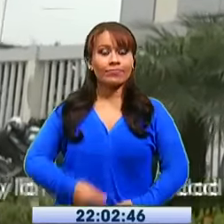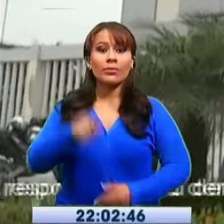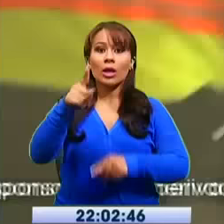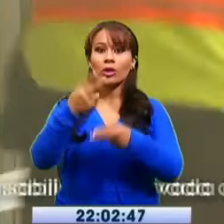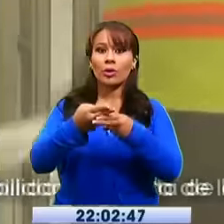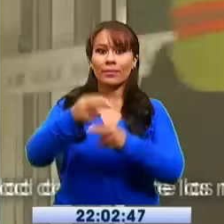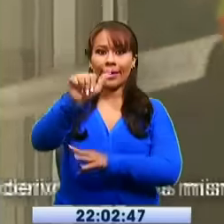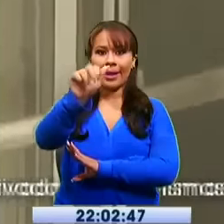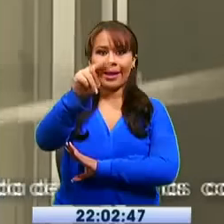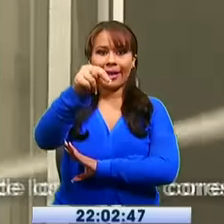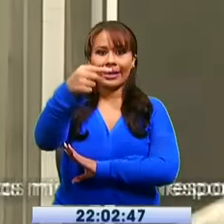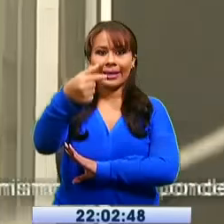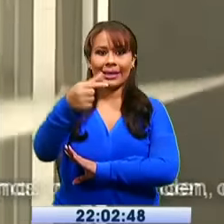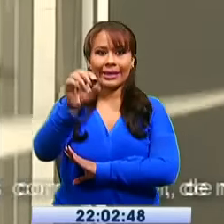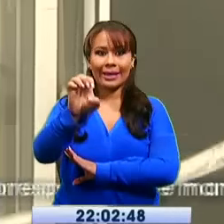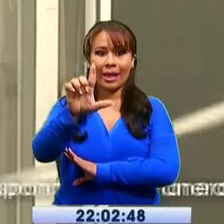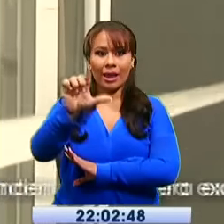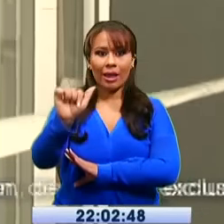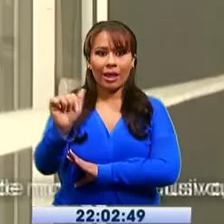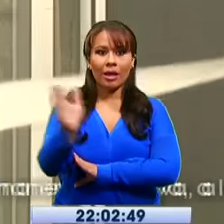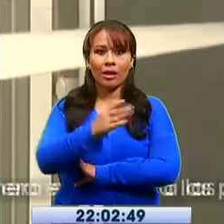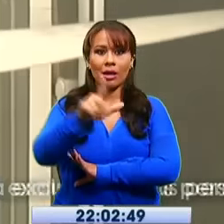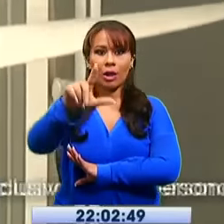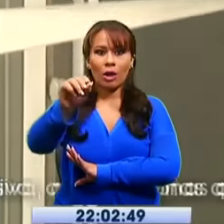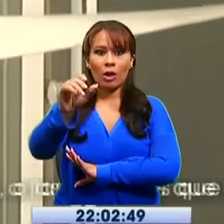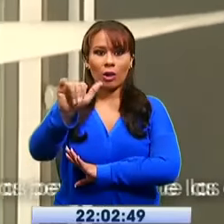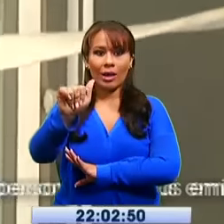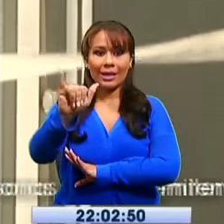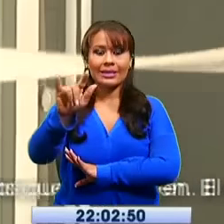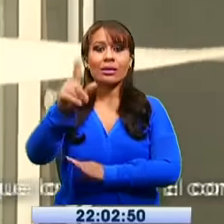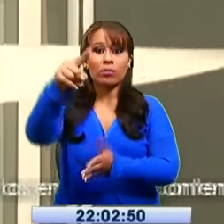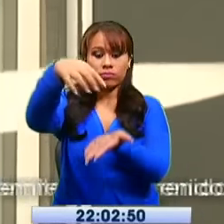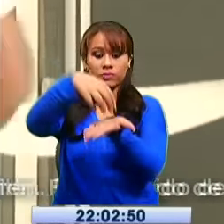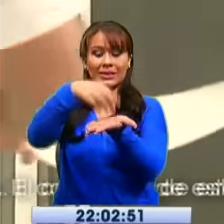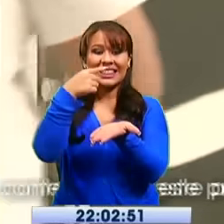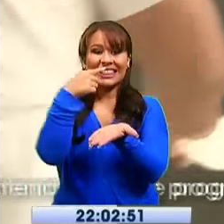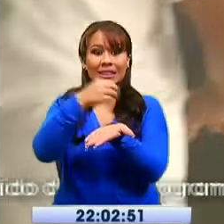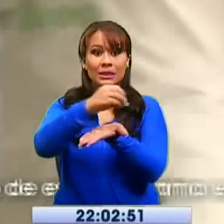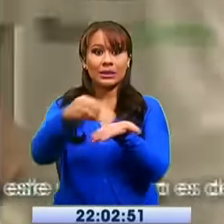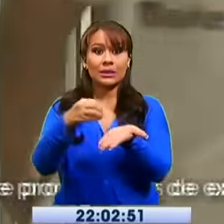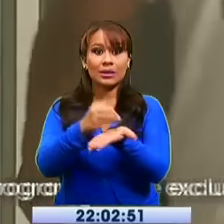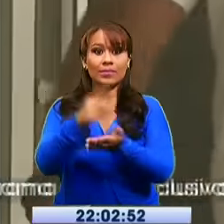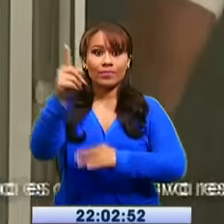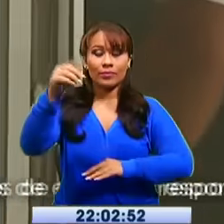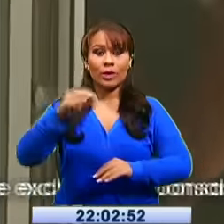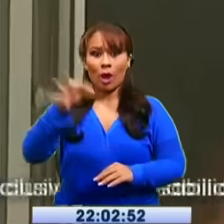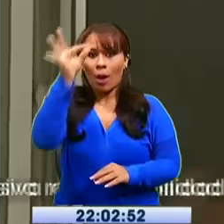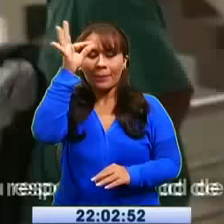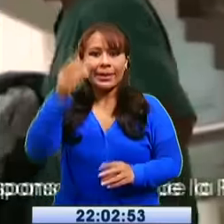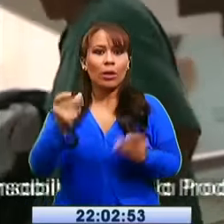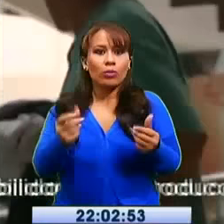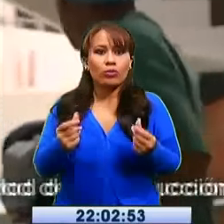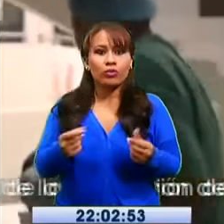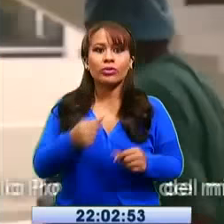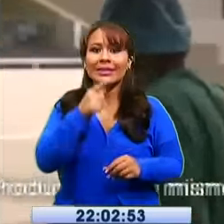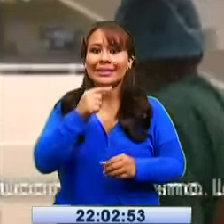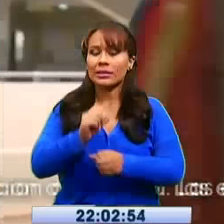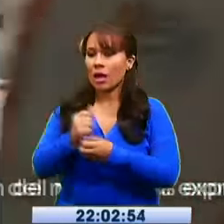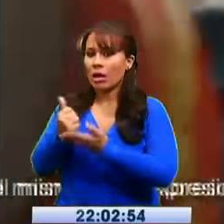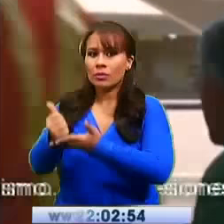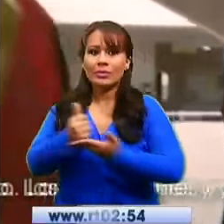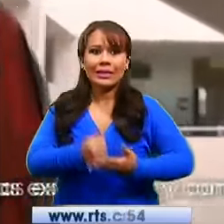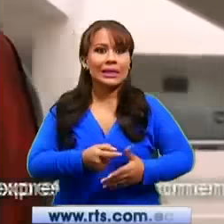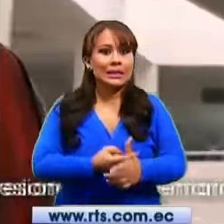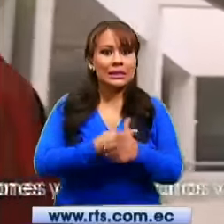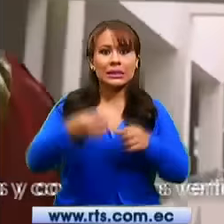deag del cantón Santa Rosa provincia del Oro de inmediato el personal médico de la maternidad inició el protocolo de seguridad